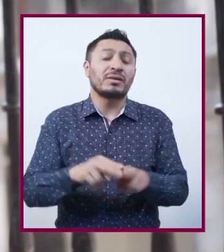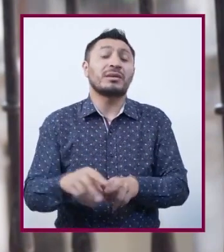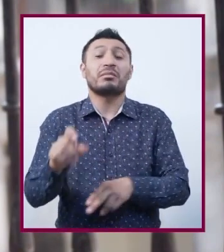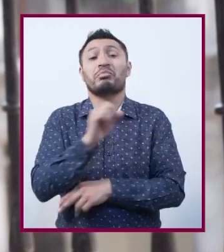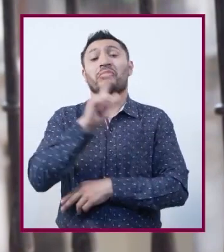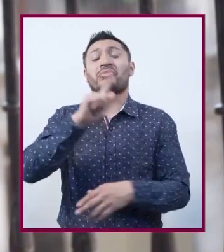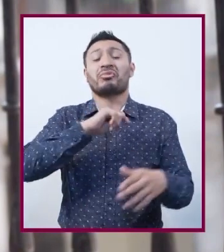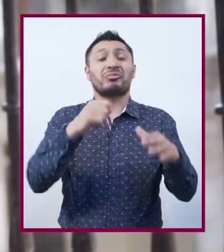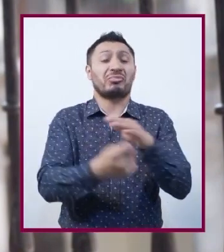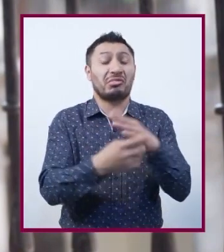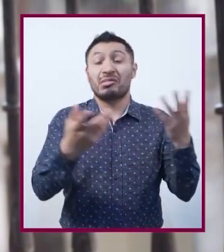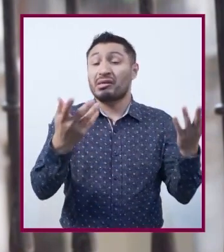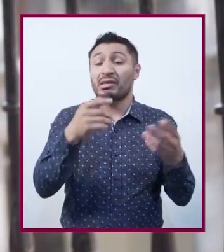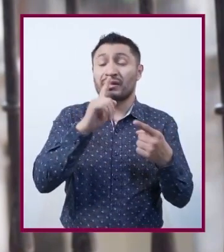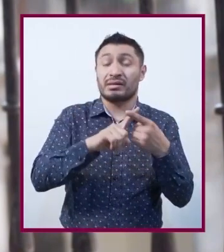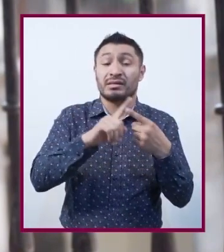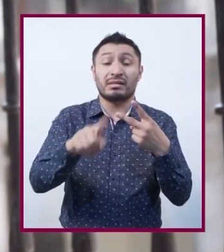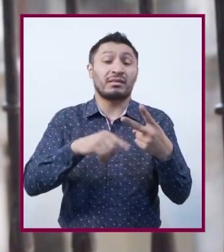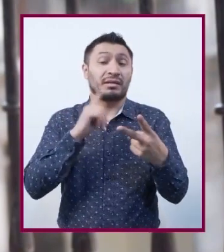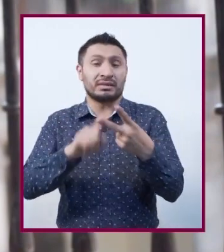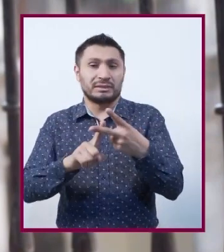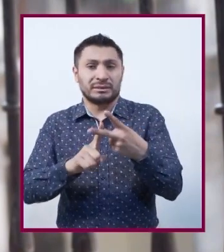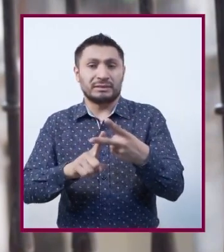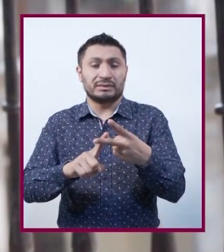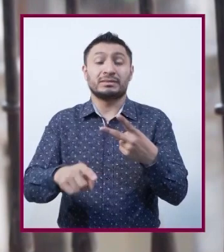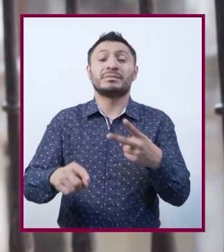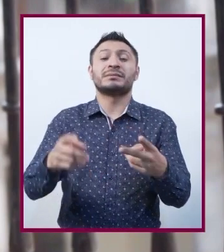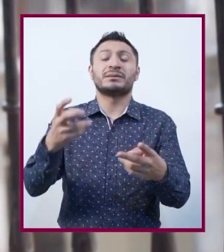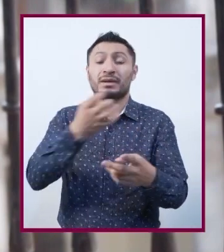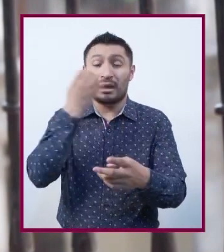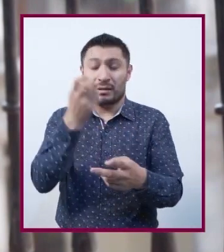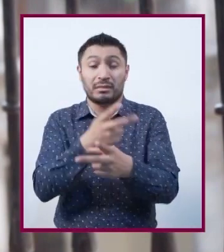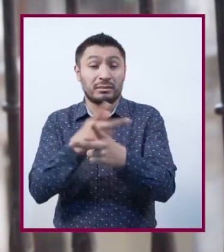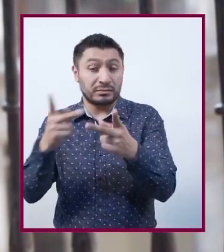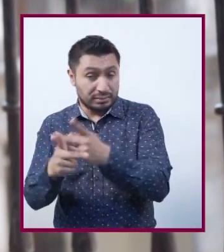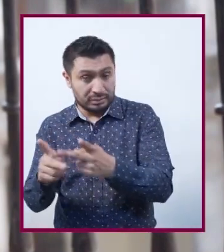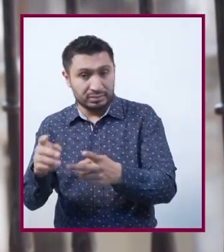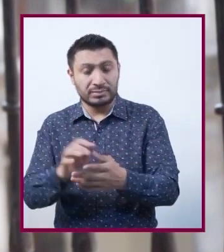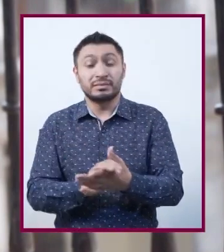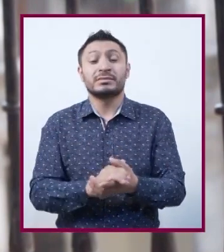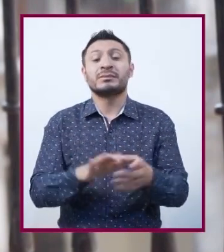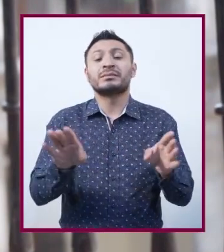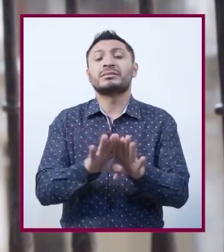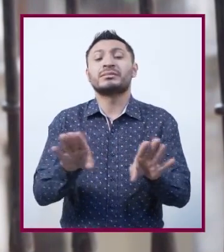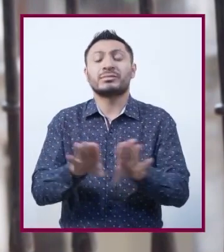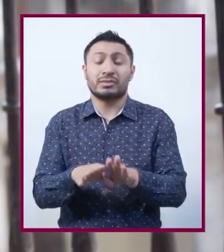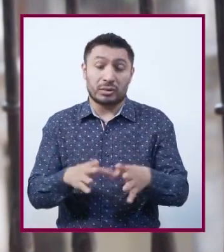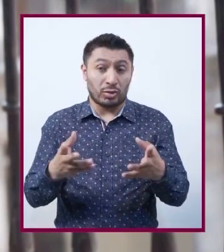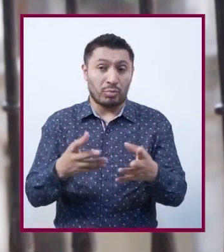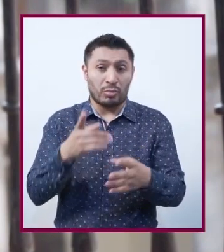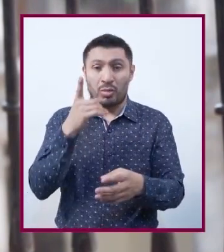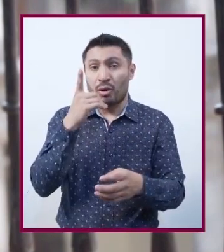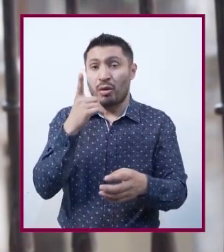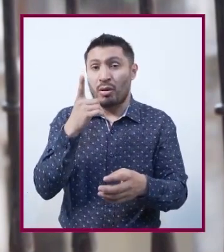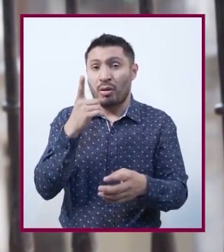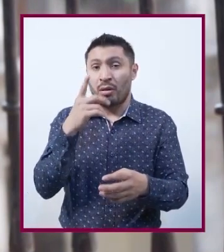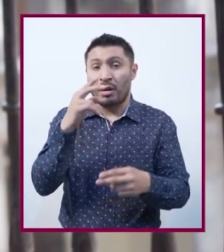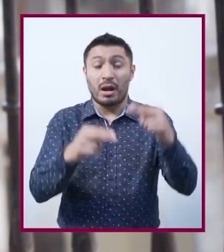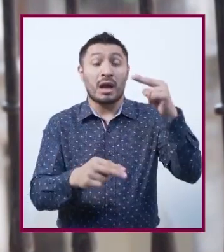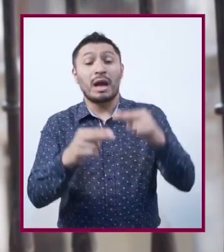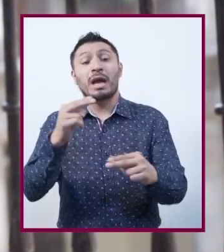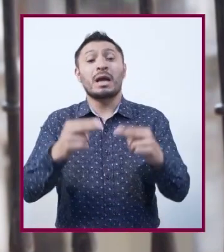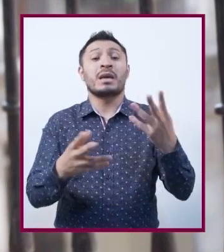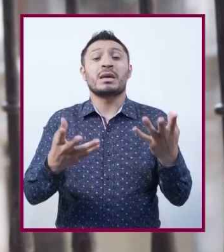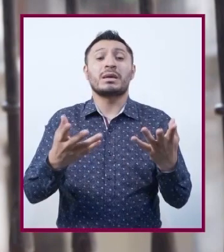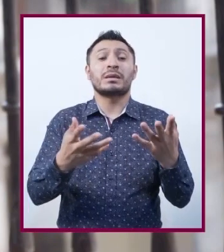el Colegio Nacional de Profesional Técnico, y el otro, el Colegio de Bachilleres, como un